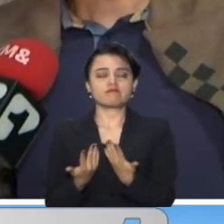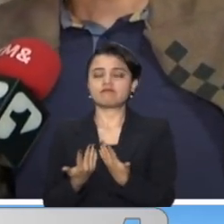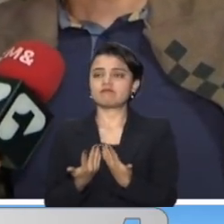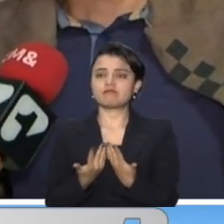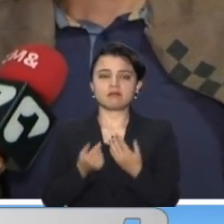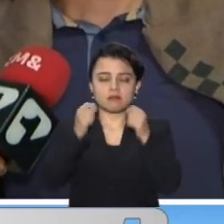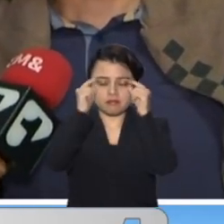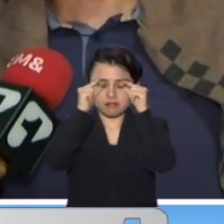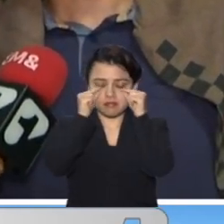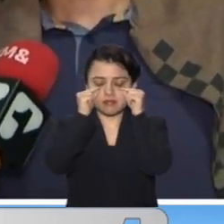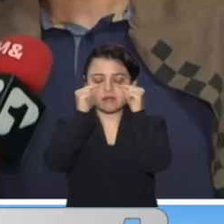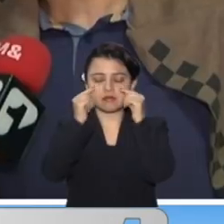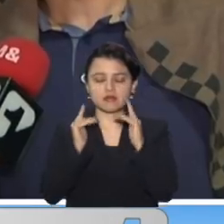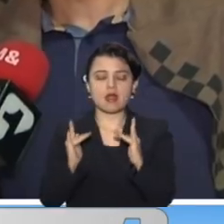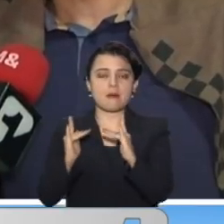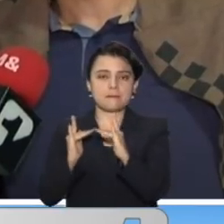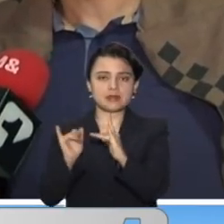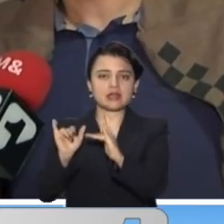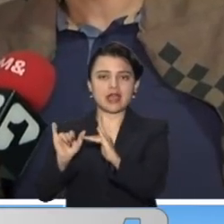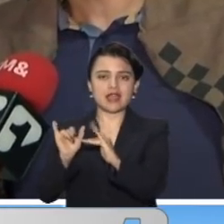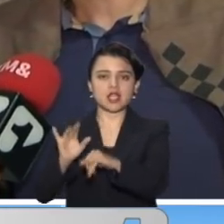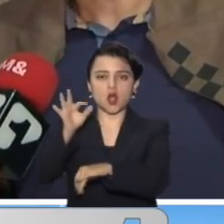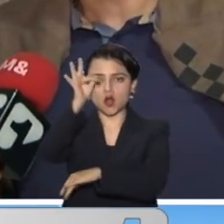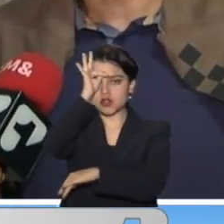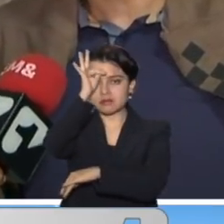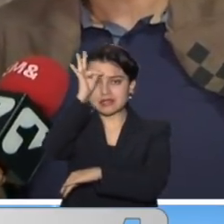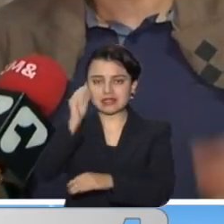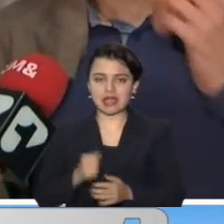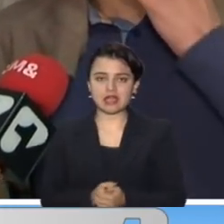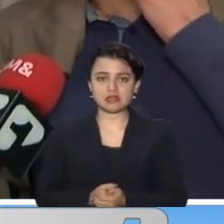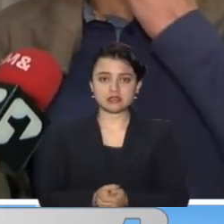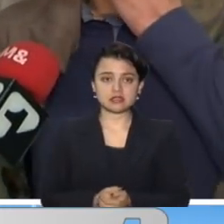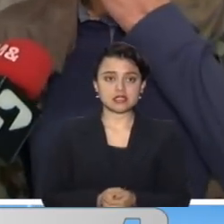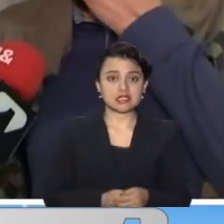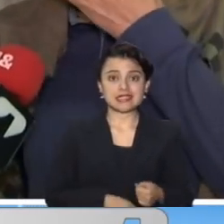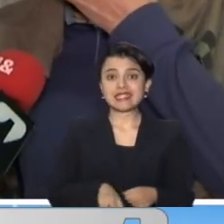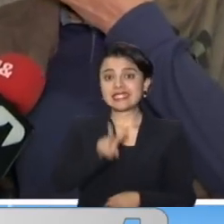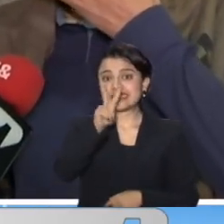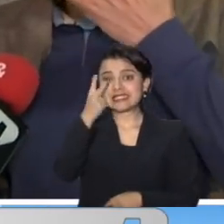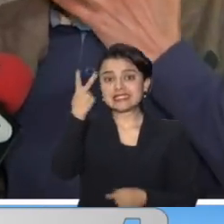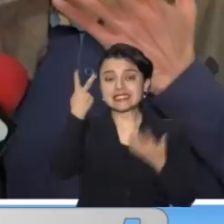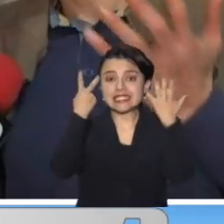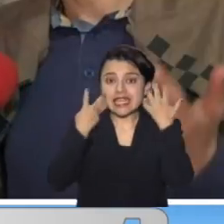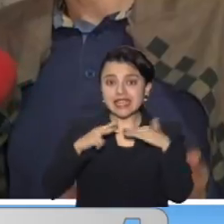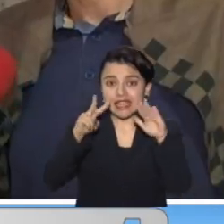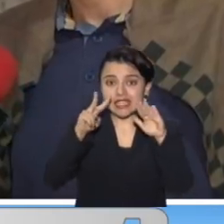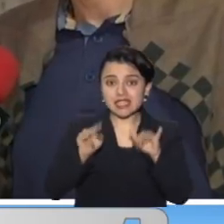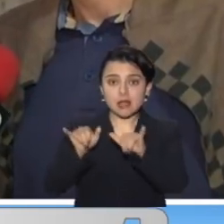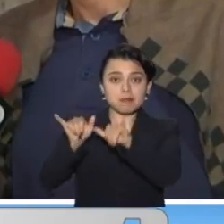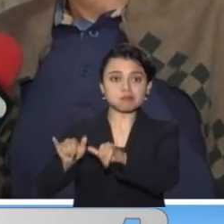La hospitalización más cortica que he tenido en toda mi vida ha sido de 3 meses con 7 días y después de esto